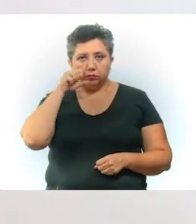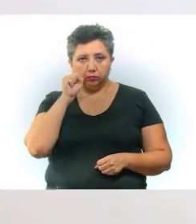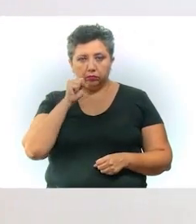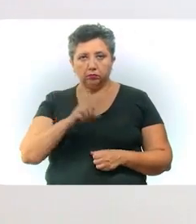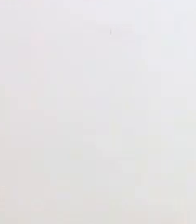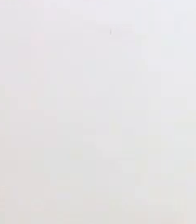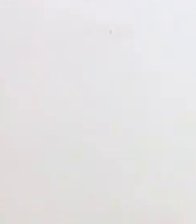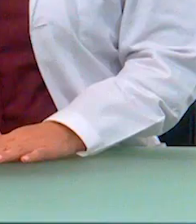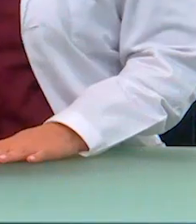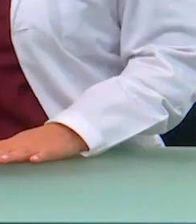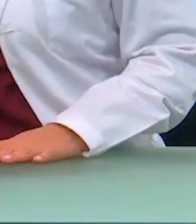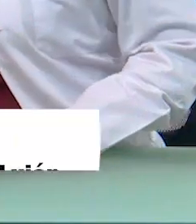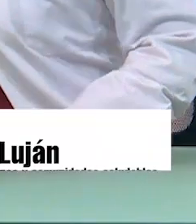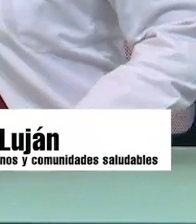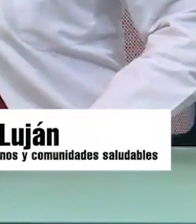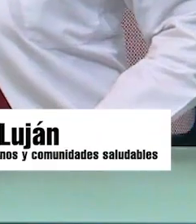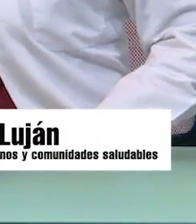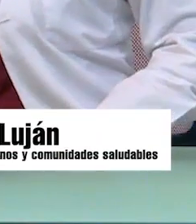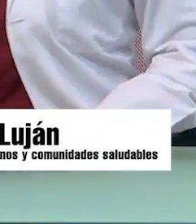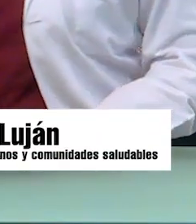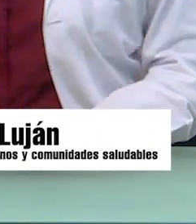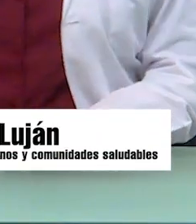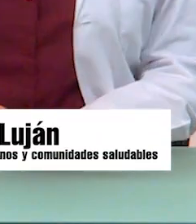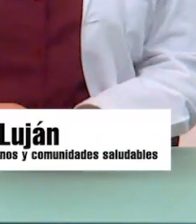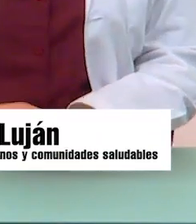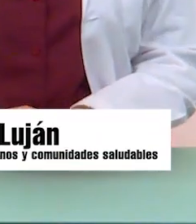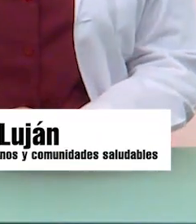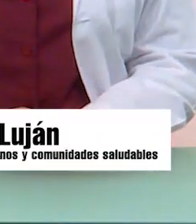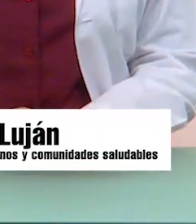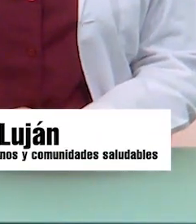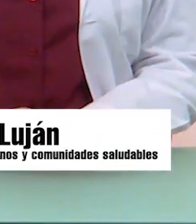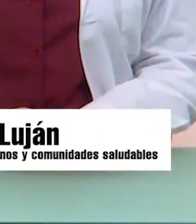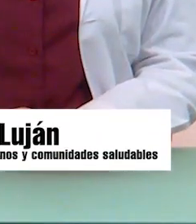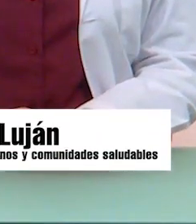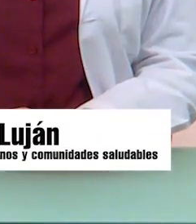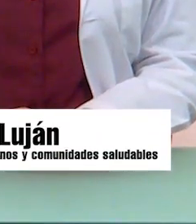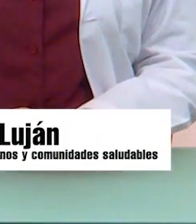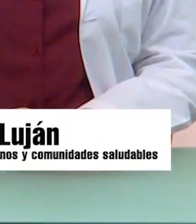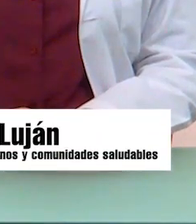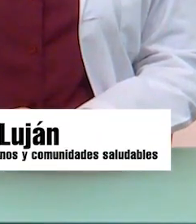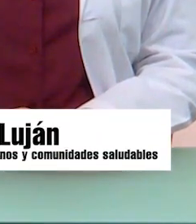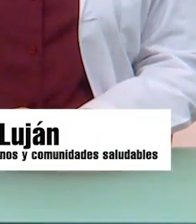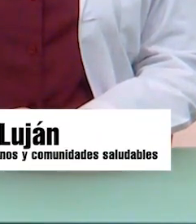color naranja. Este es el reporte del día de hoy, doctor. Muchas gracias, doctora. Les estaremos